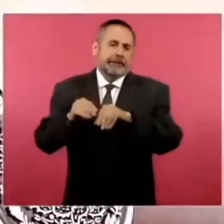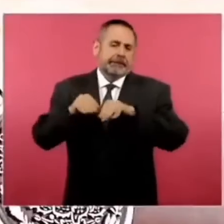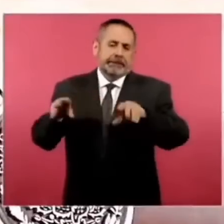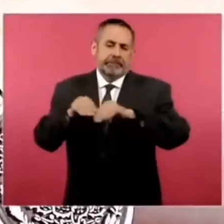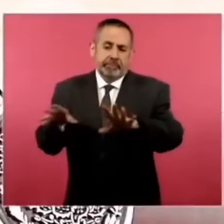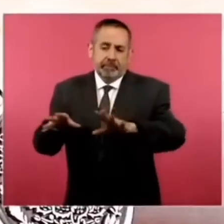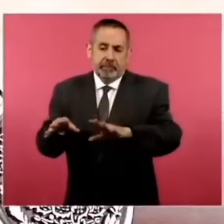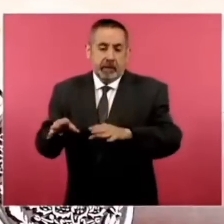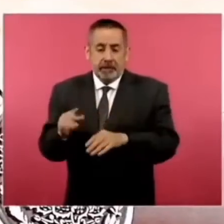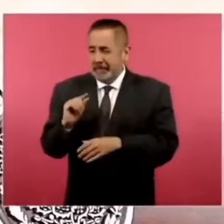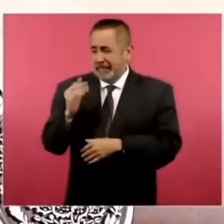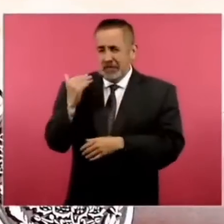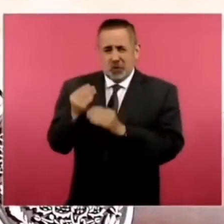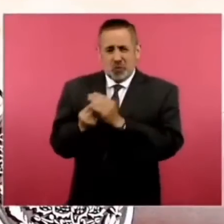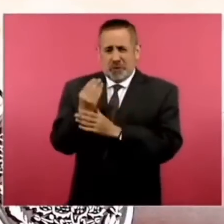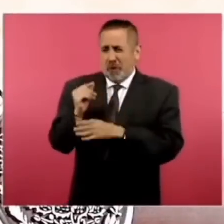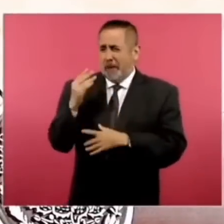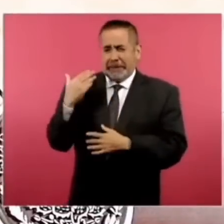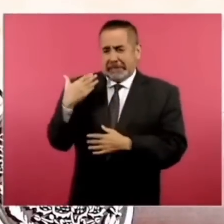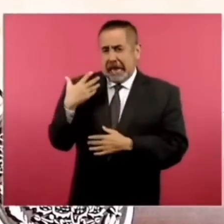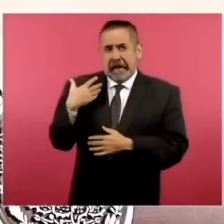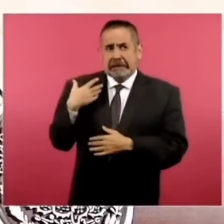Sí, pero eso es nuevo,